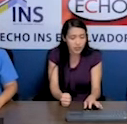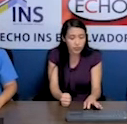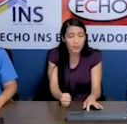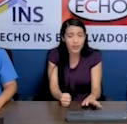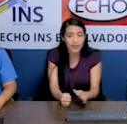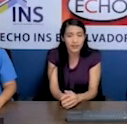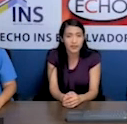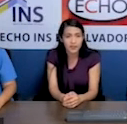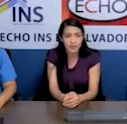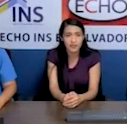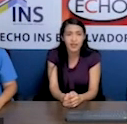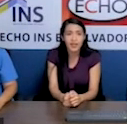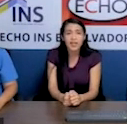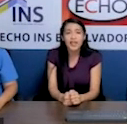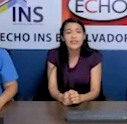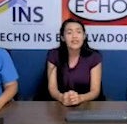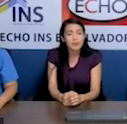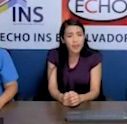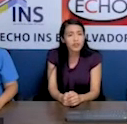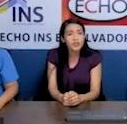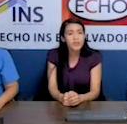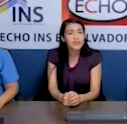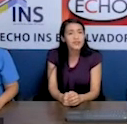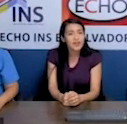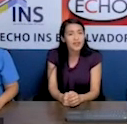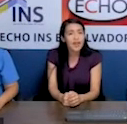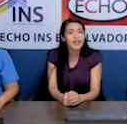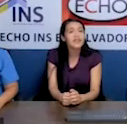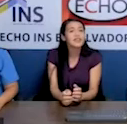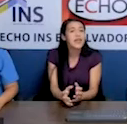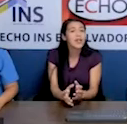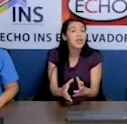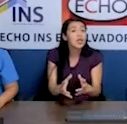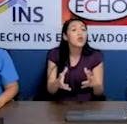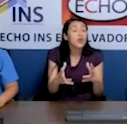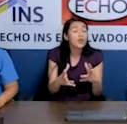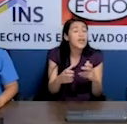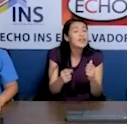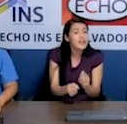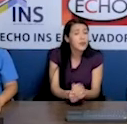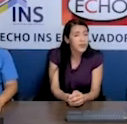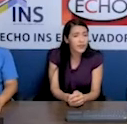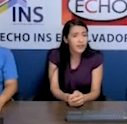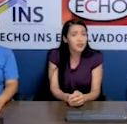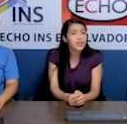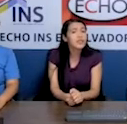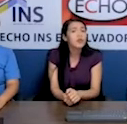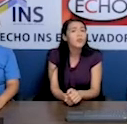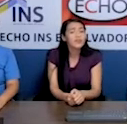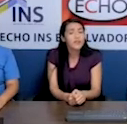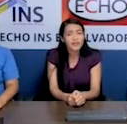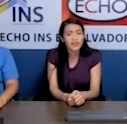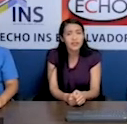es que es una metástasis este. El tratamiento también se basa en iniciar con esteroide.